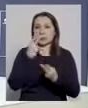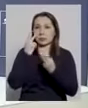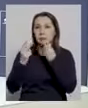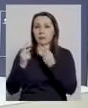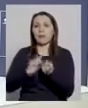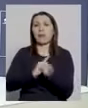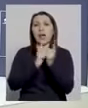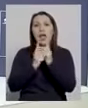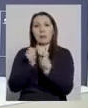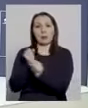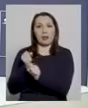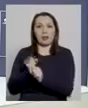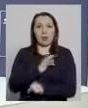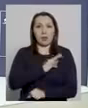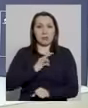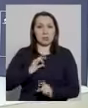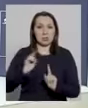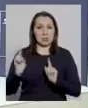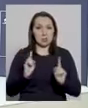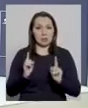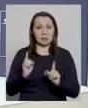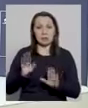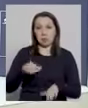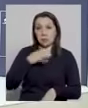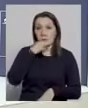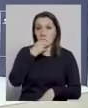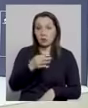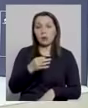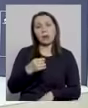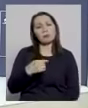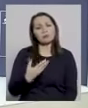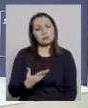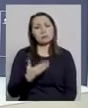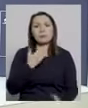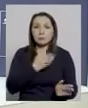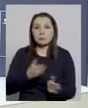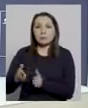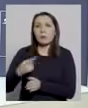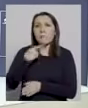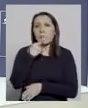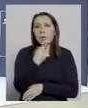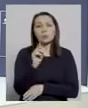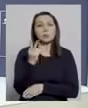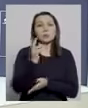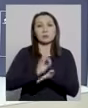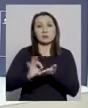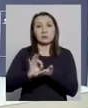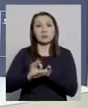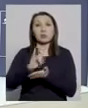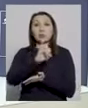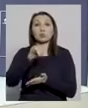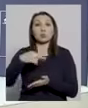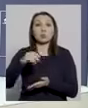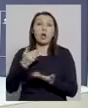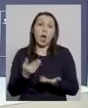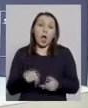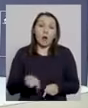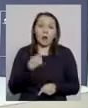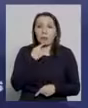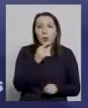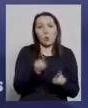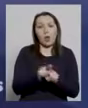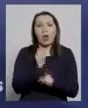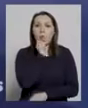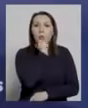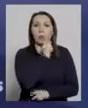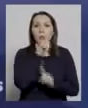con el cambio de gestión en el ministerio, según señalaban. Y una pregunta que también era para el subsecretario de Redes, pero se la hago a usted, ministro, sobre una